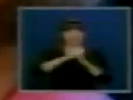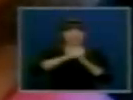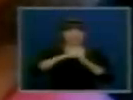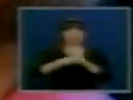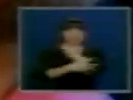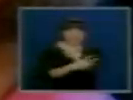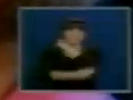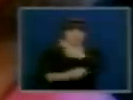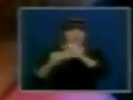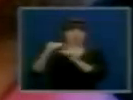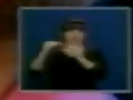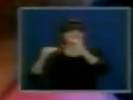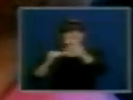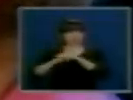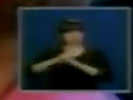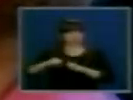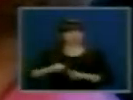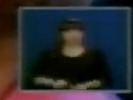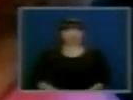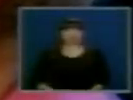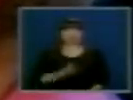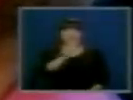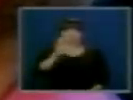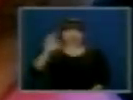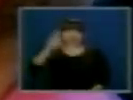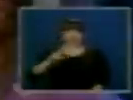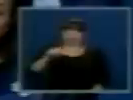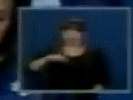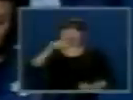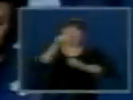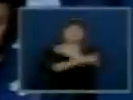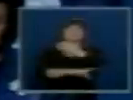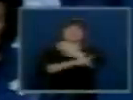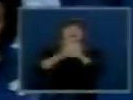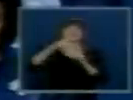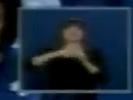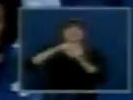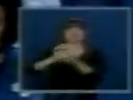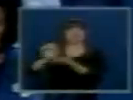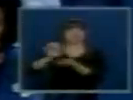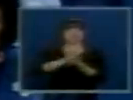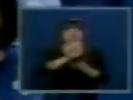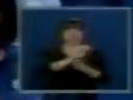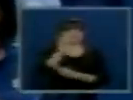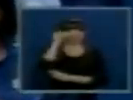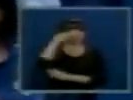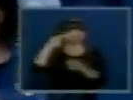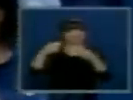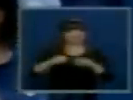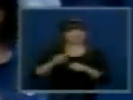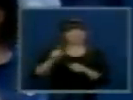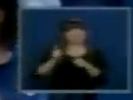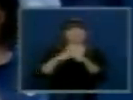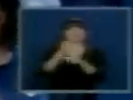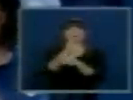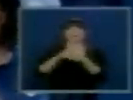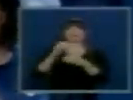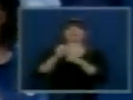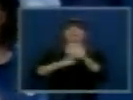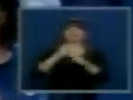desigualdad. Costa Rica es hoy un país con niveles de exclusión que recuerdan lo que sucedía en la primera mitad del siglo